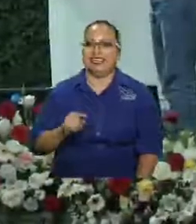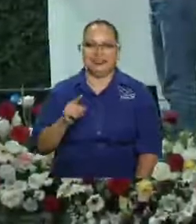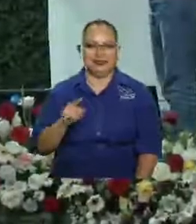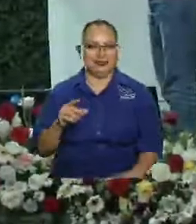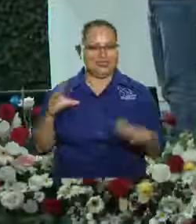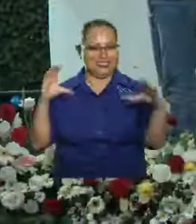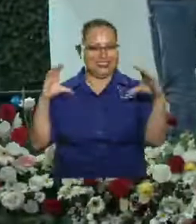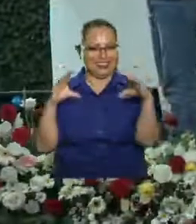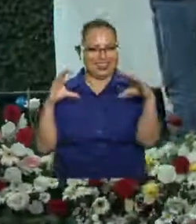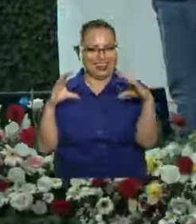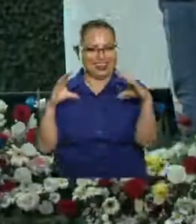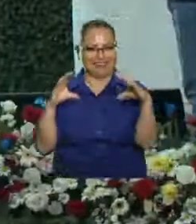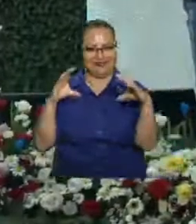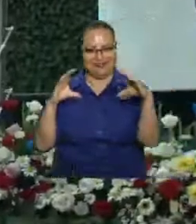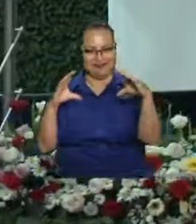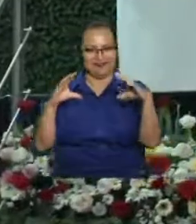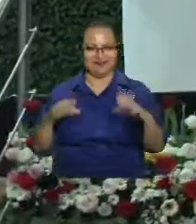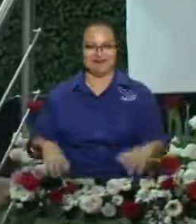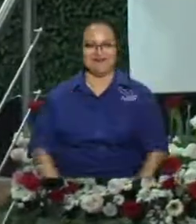Ni que fueras llanta.